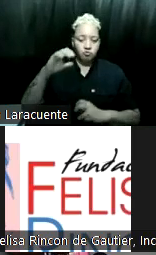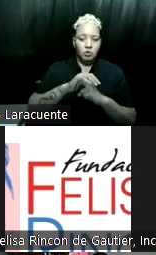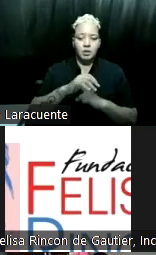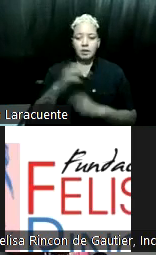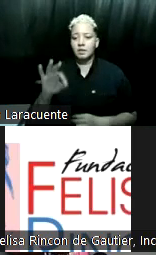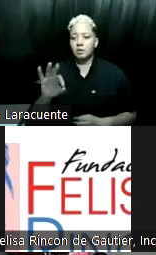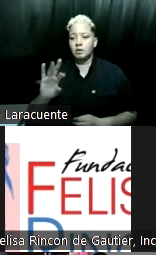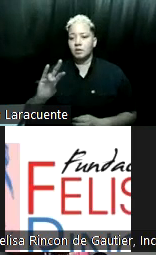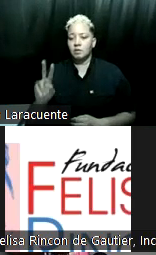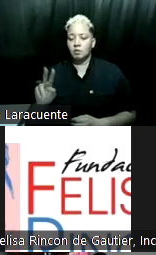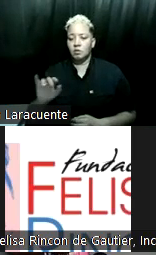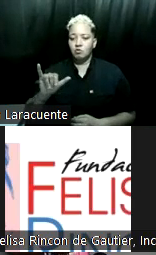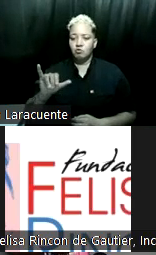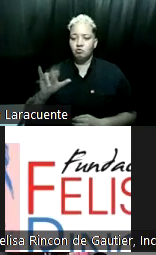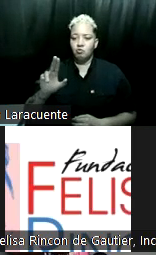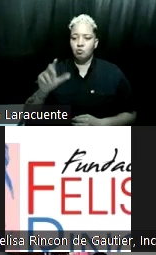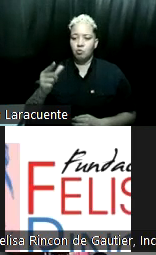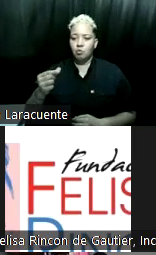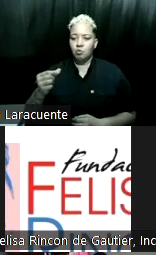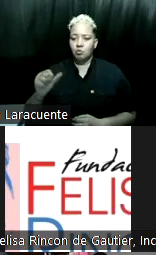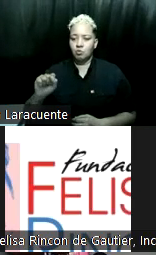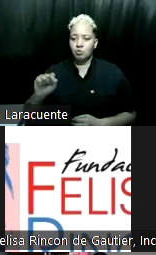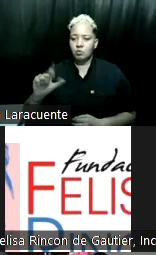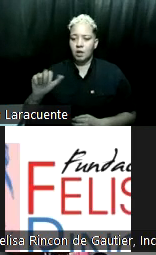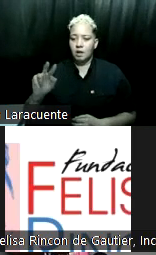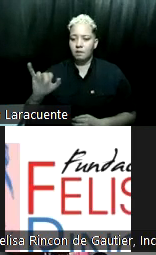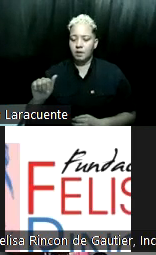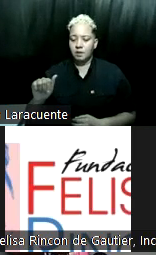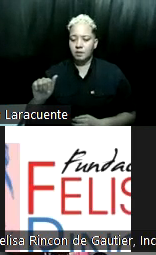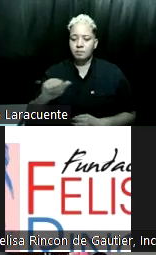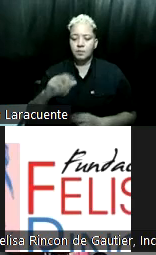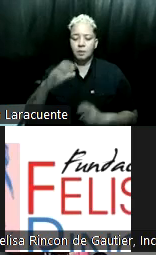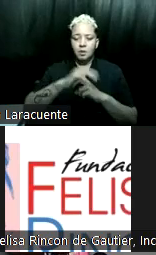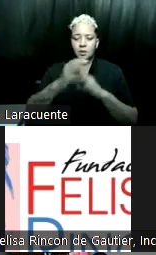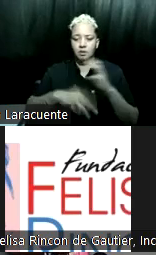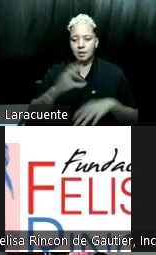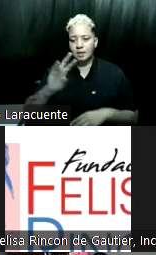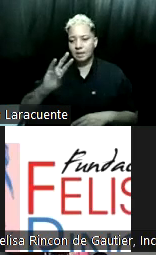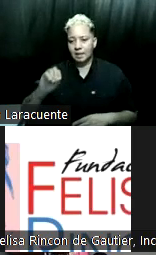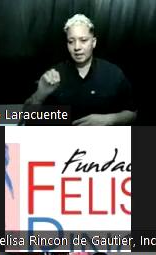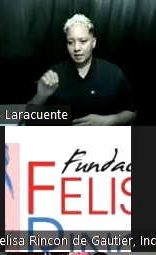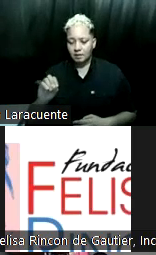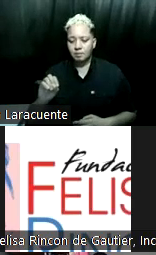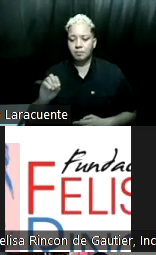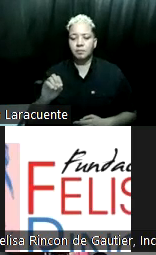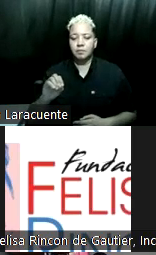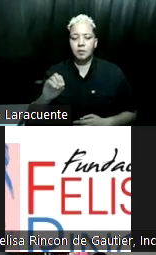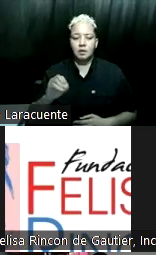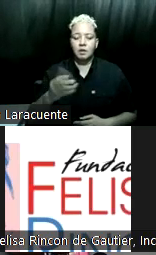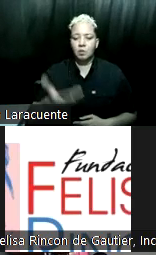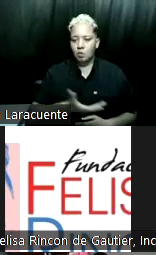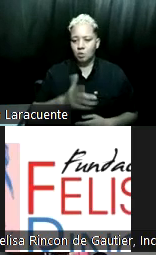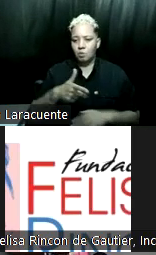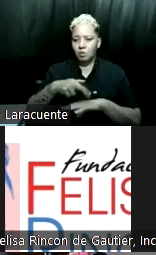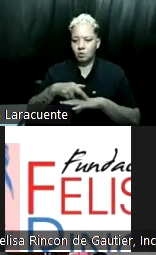1972, Yugoslavia, campeón del mundo básquet 70 y el anfitrión Puerto Rico. Más